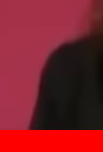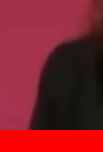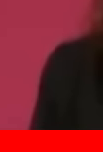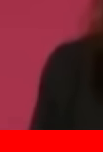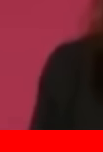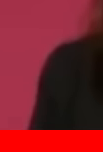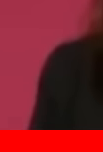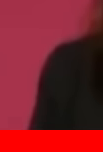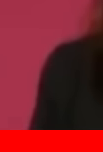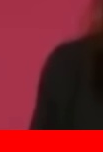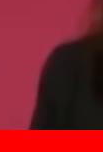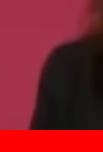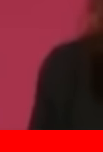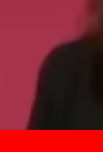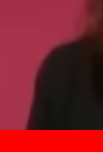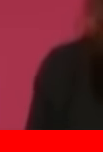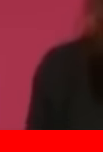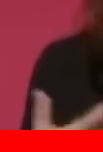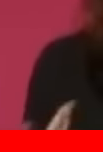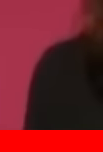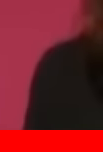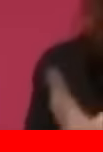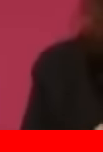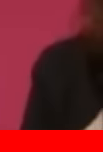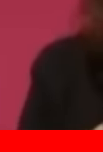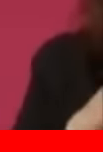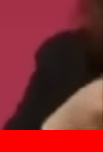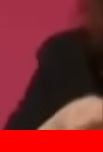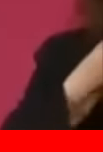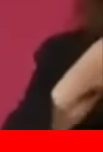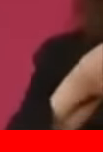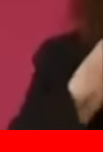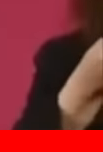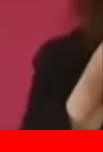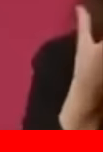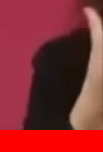la ley, tantos periodistas salinistas. Bueno, uno de ellos